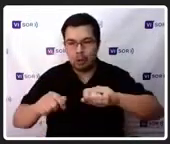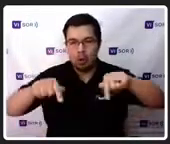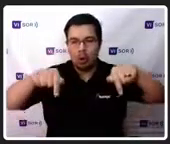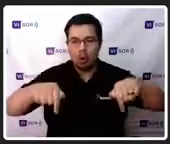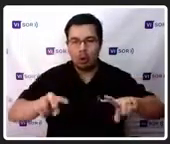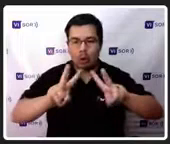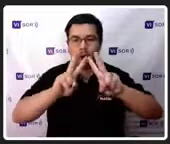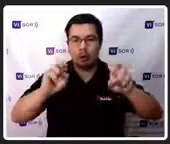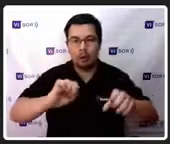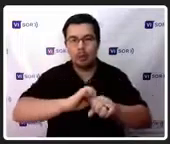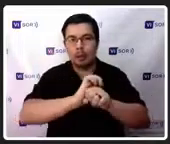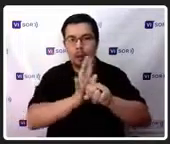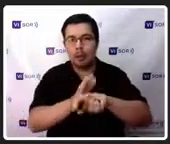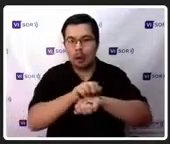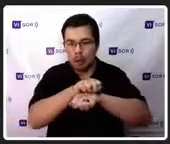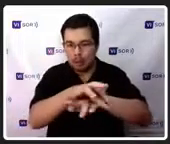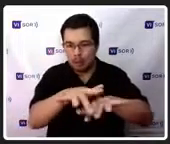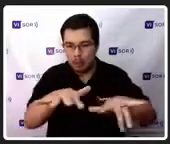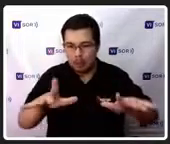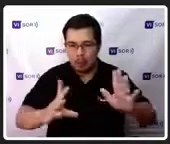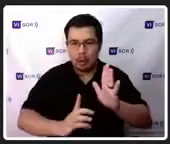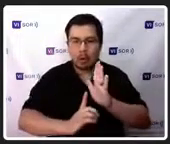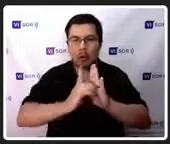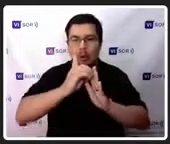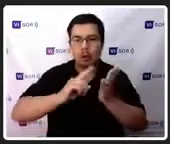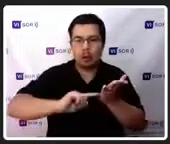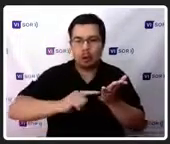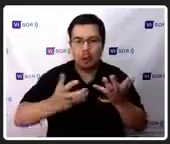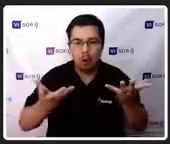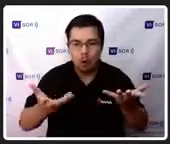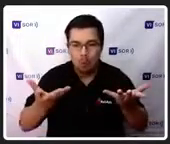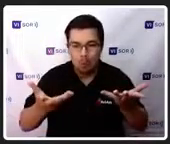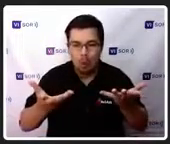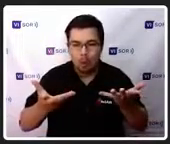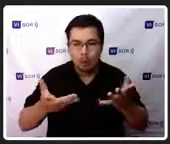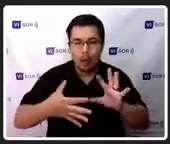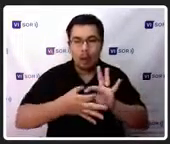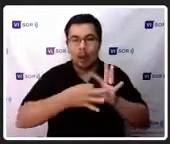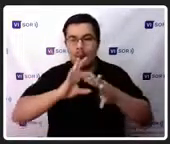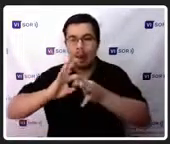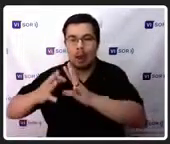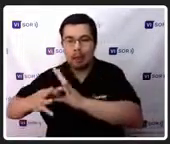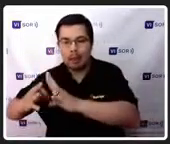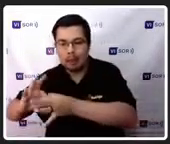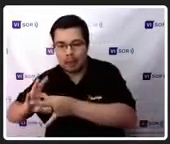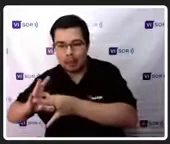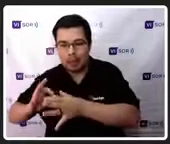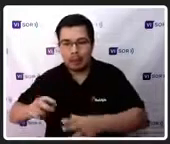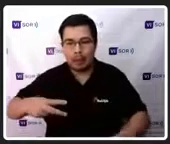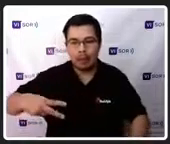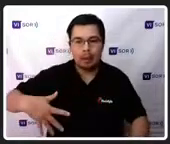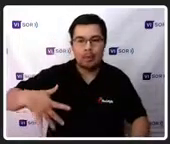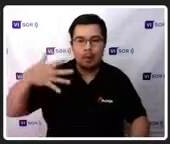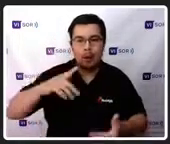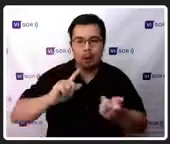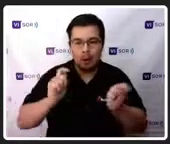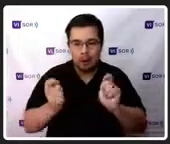tecnología, cómo esta cadena de valor está cambiando. Entonces, eso es lo que estudiamos durante el primer